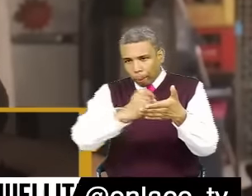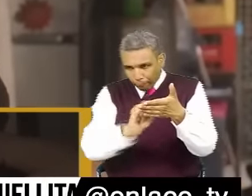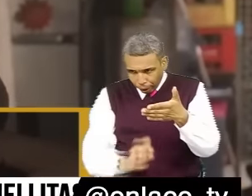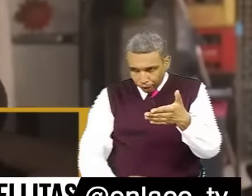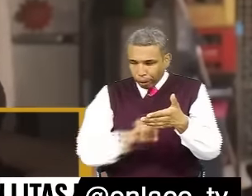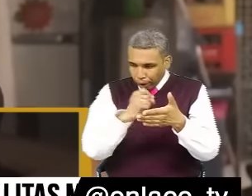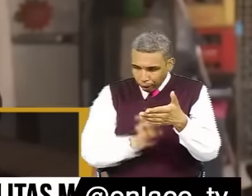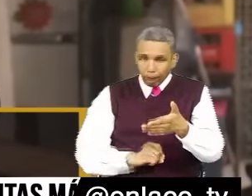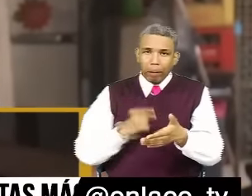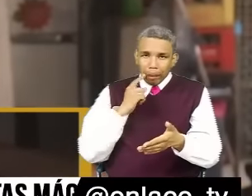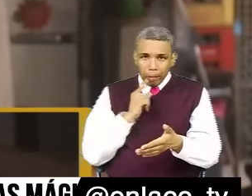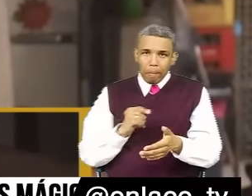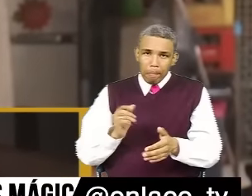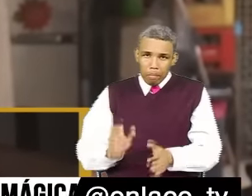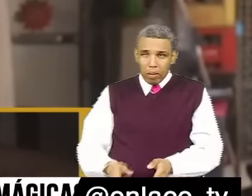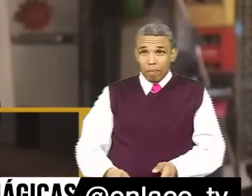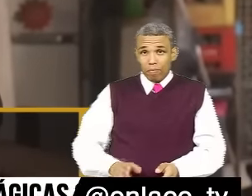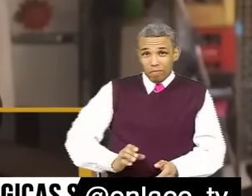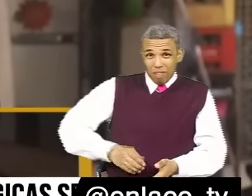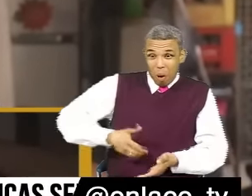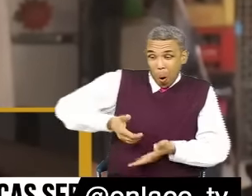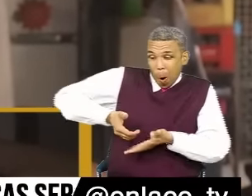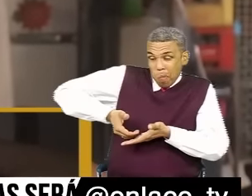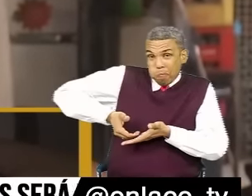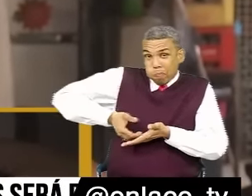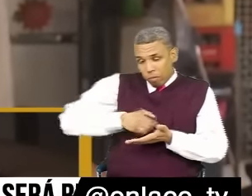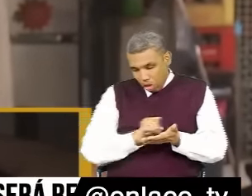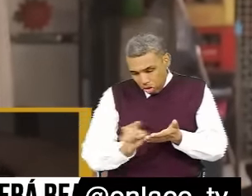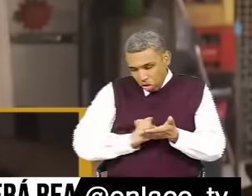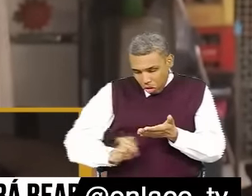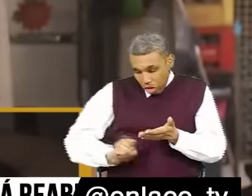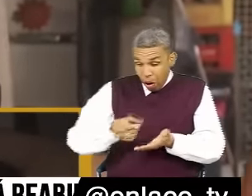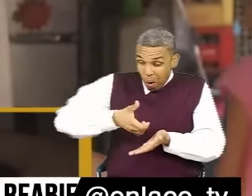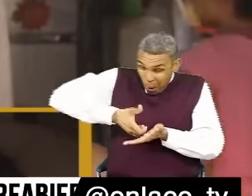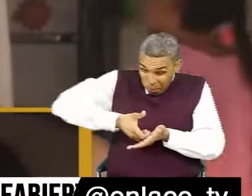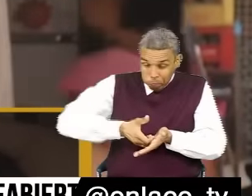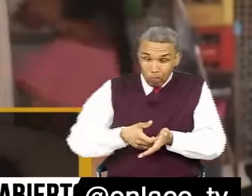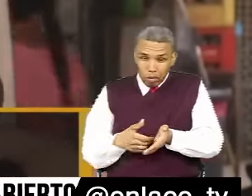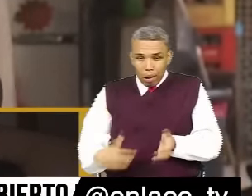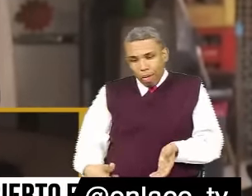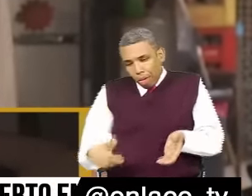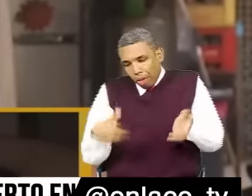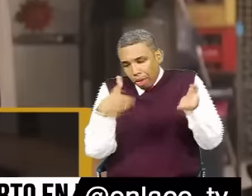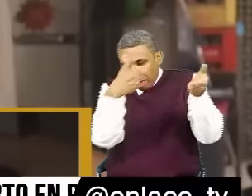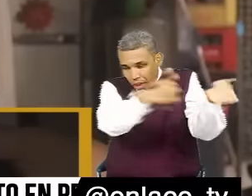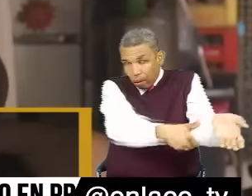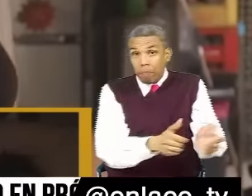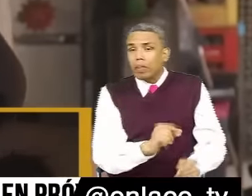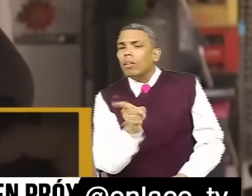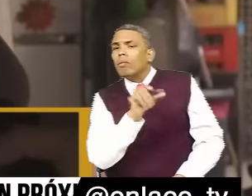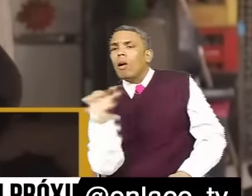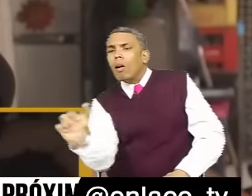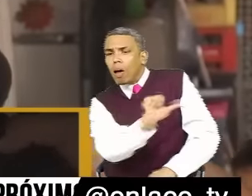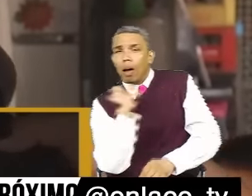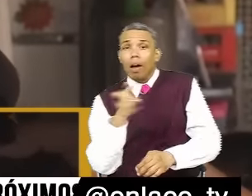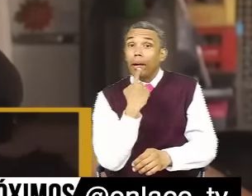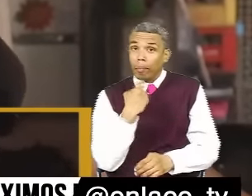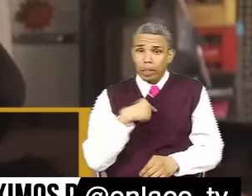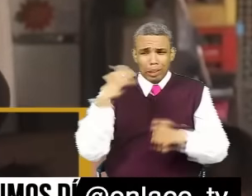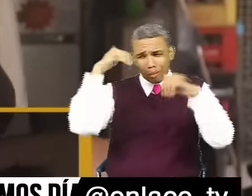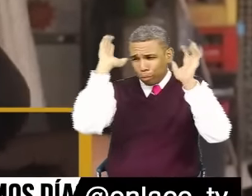es tremendo, la madre me dice que están exhaustas de tanto documento, ¿sí? O sea, el trabajo es muy grande y la recompensa es muy